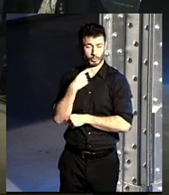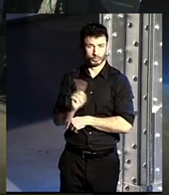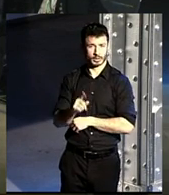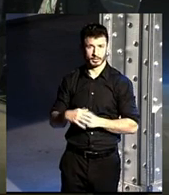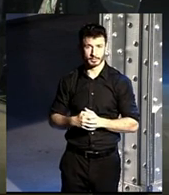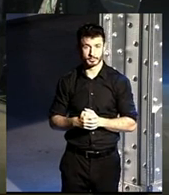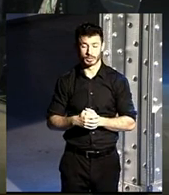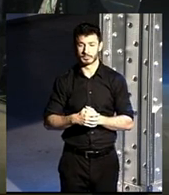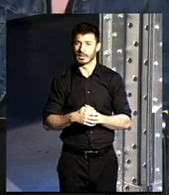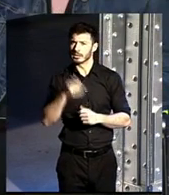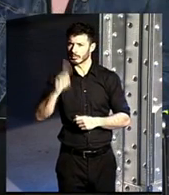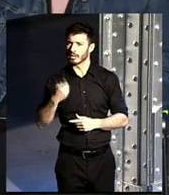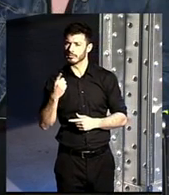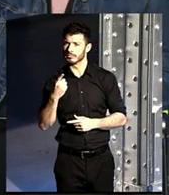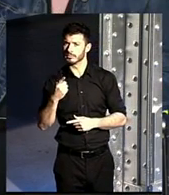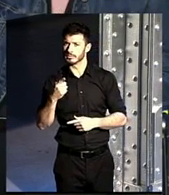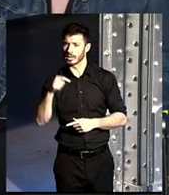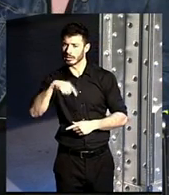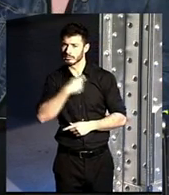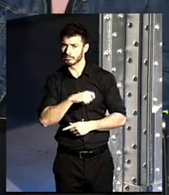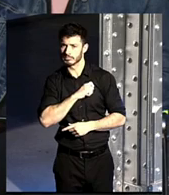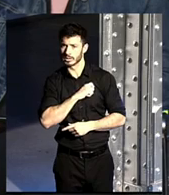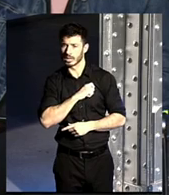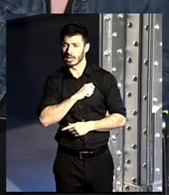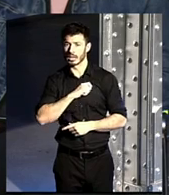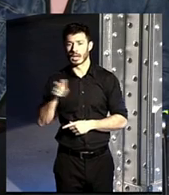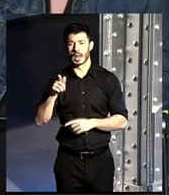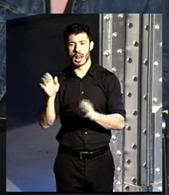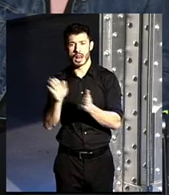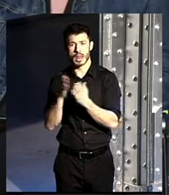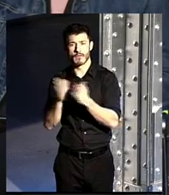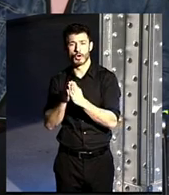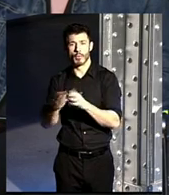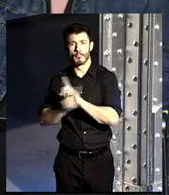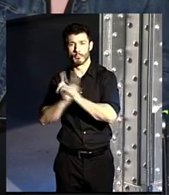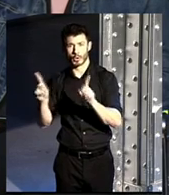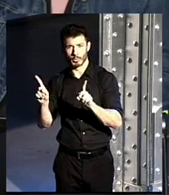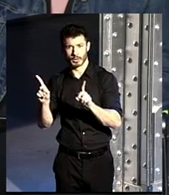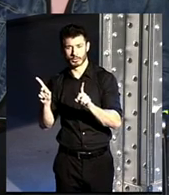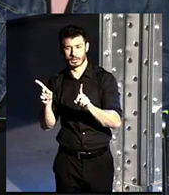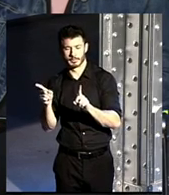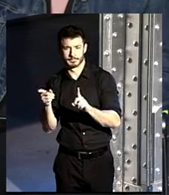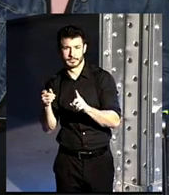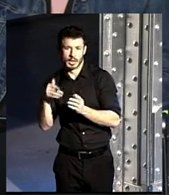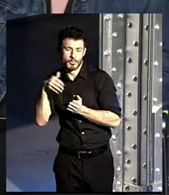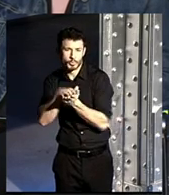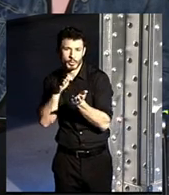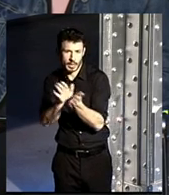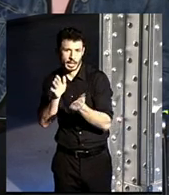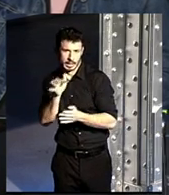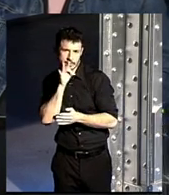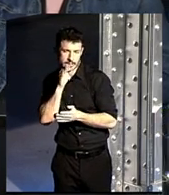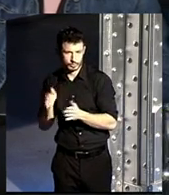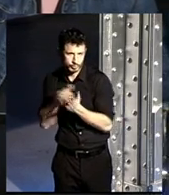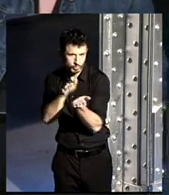en España, hay que hablar del apócrifo de Verne también. ¿Sabes que hay un apócrifo que se publica todavía bajo el nombre Julio Verne, que